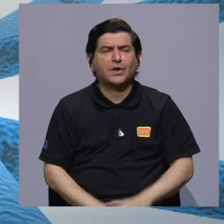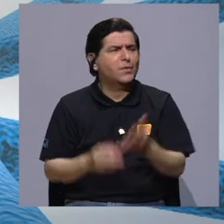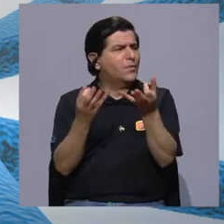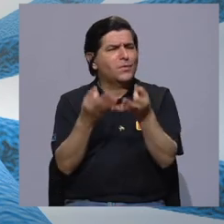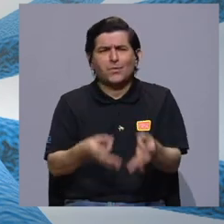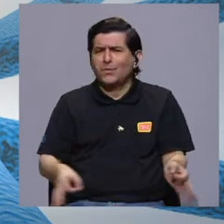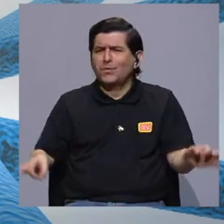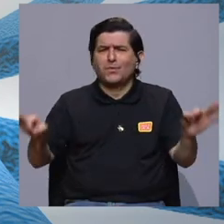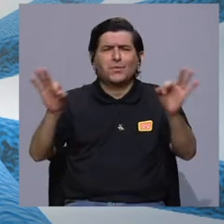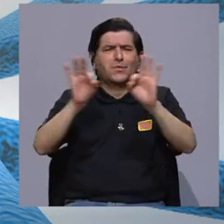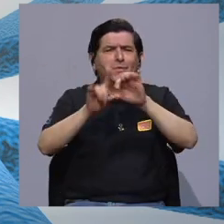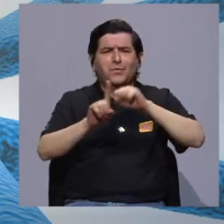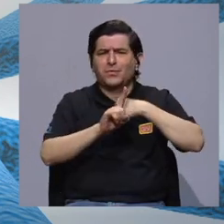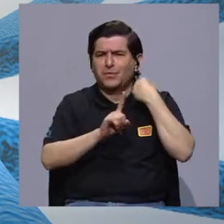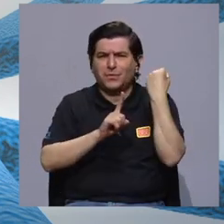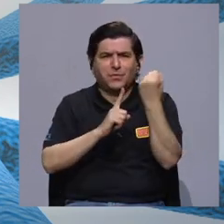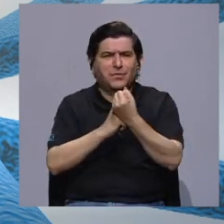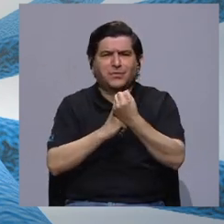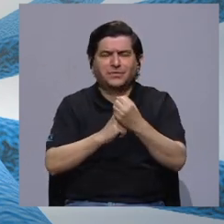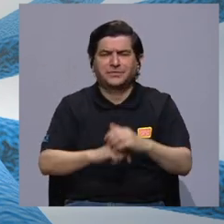Es demasiado importante esto,